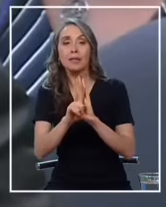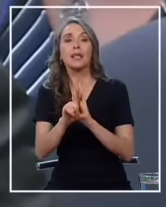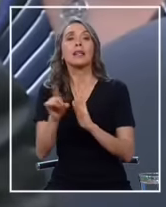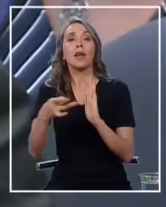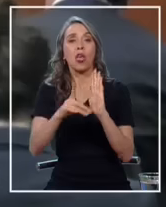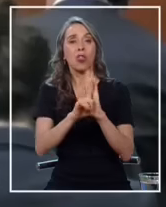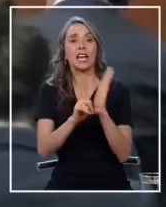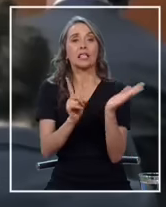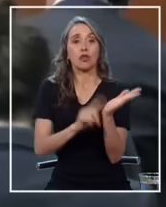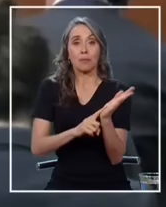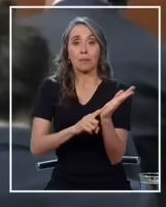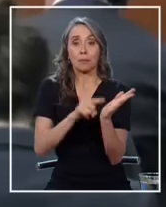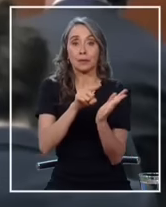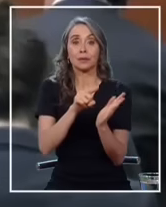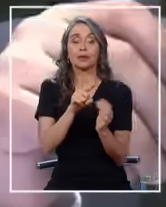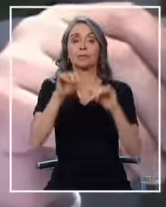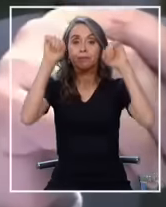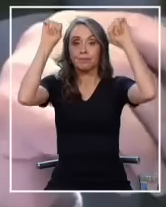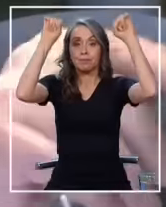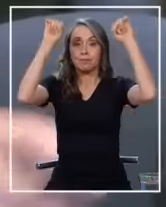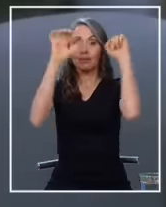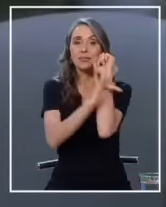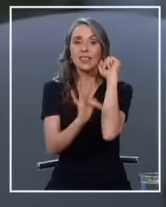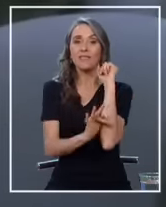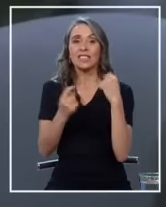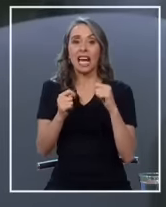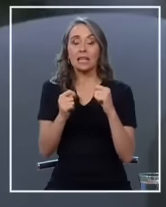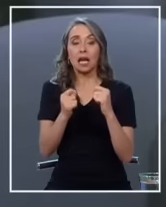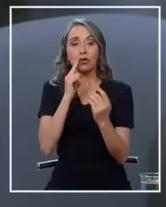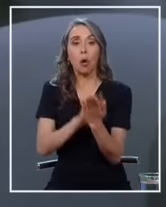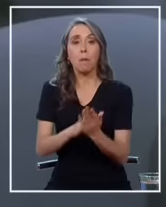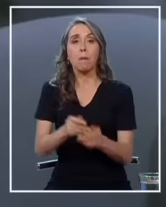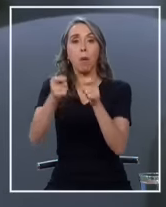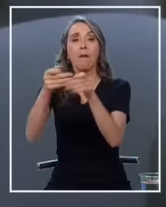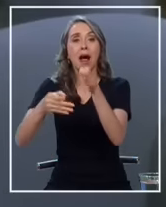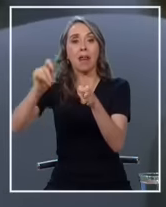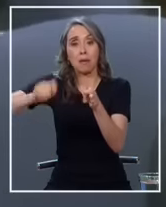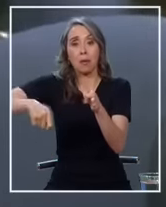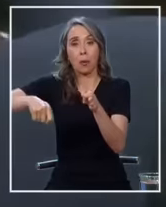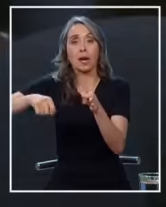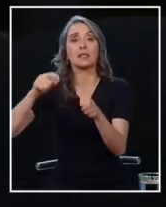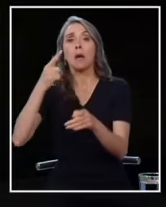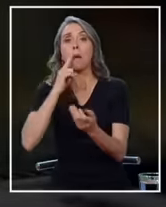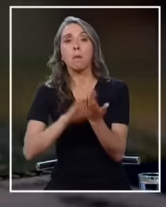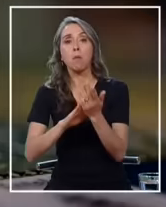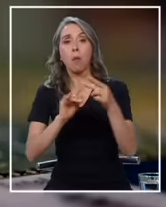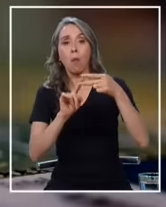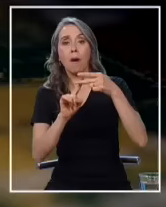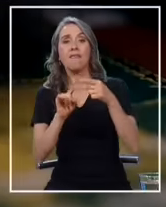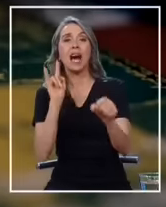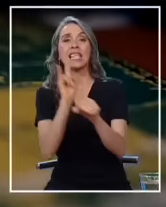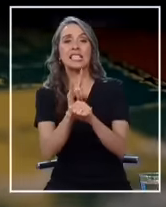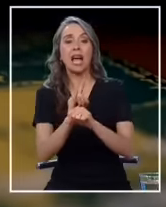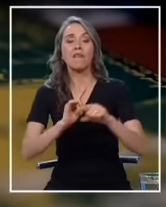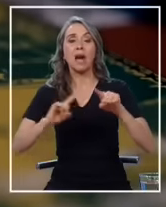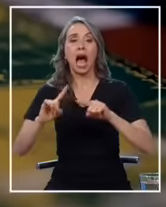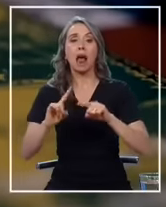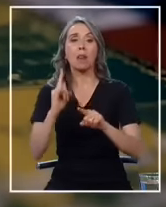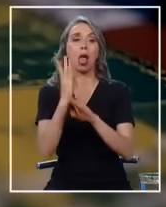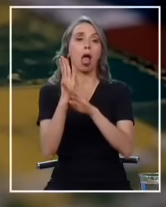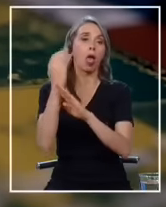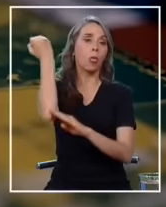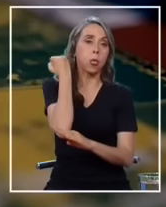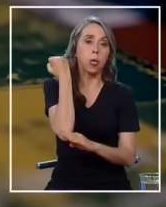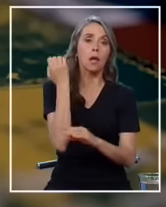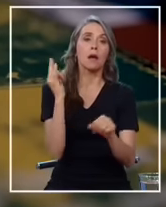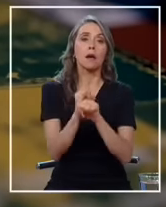delitos tributarios, el Ministerio Público intentó acreditar, además, la ocurrencia de estafa, administración desleal, infracción al